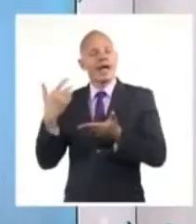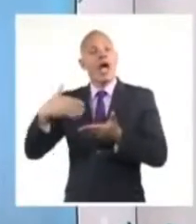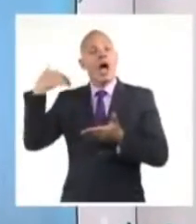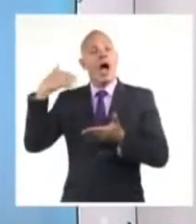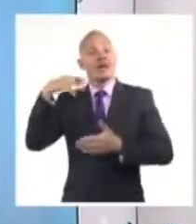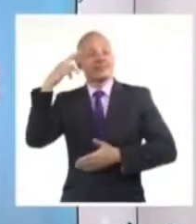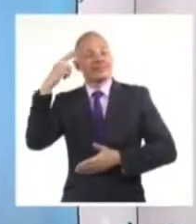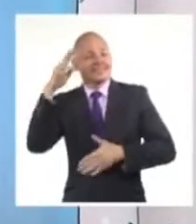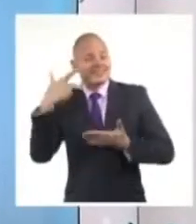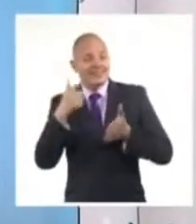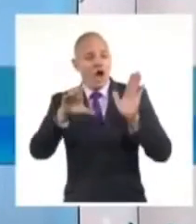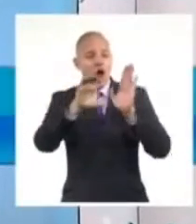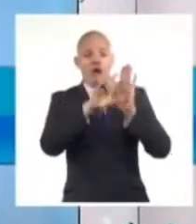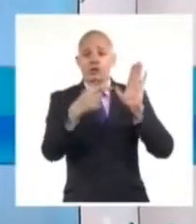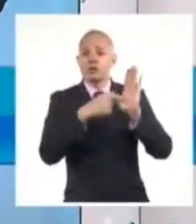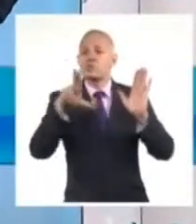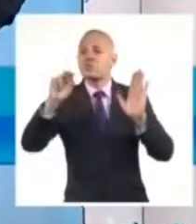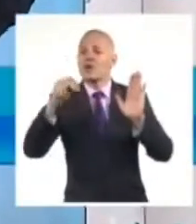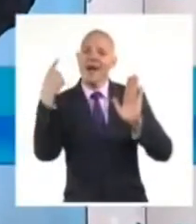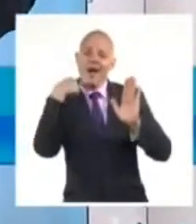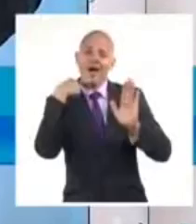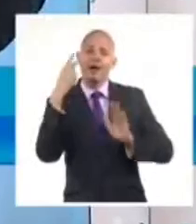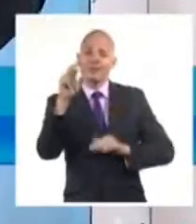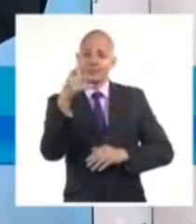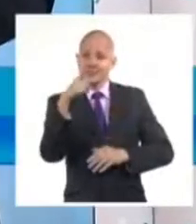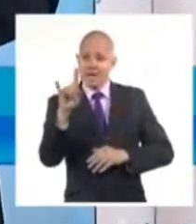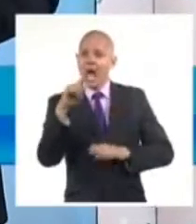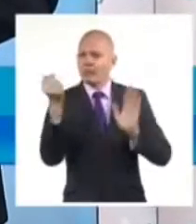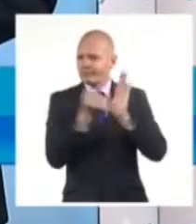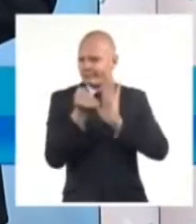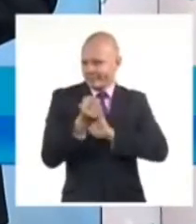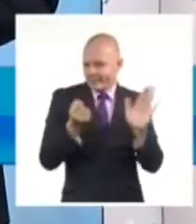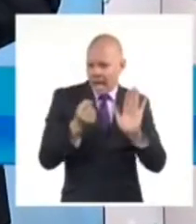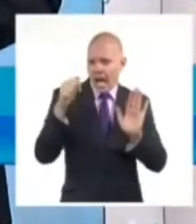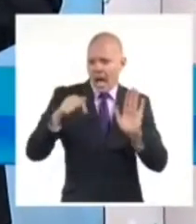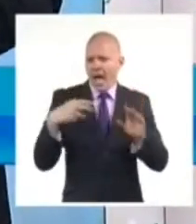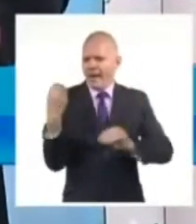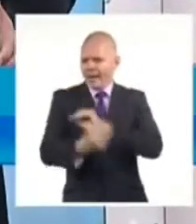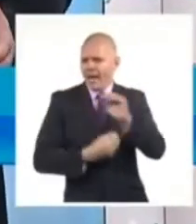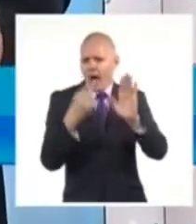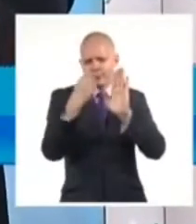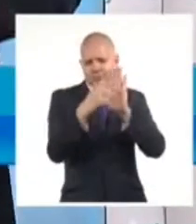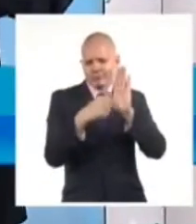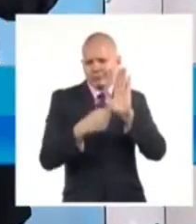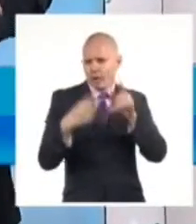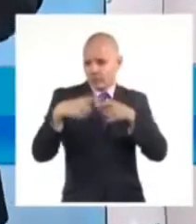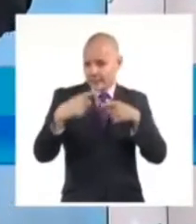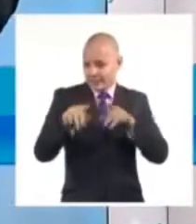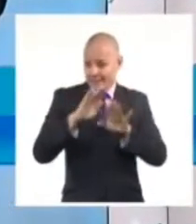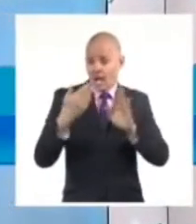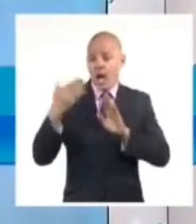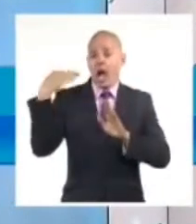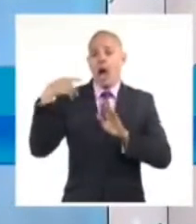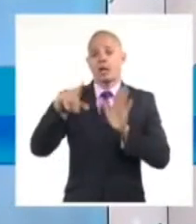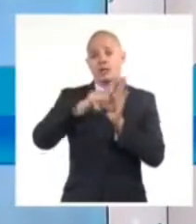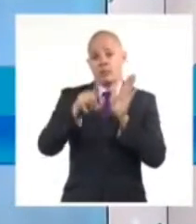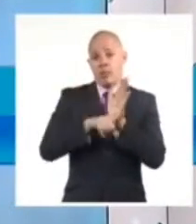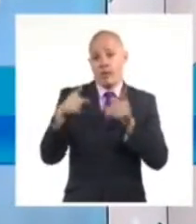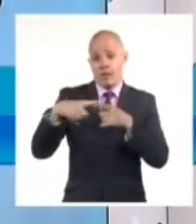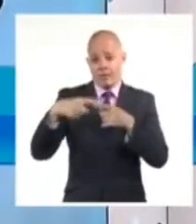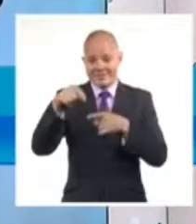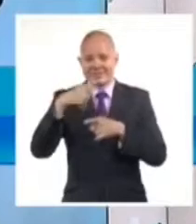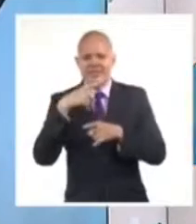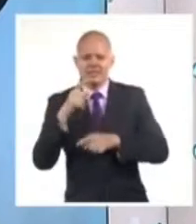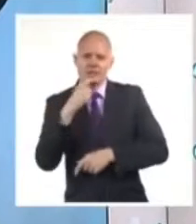Constitución, de profundos cambios, de transformaciones que ya se avecinaban, los profesionales de la ciencia jurídica llamaban la atención acerca